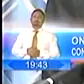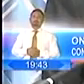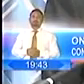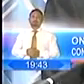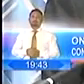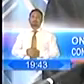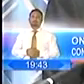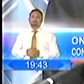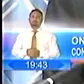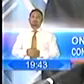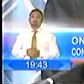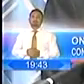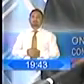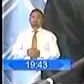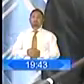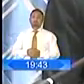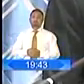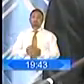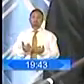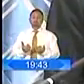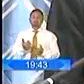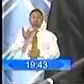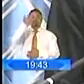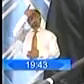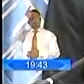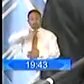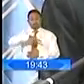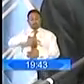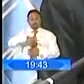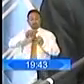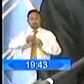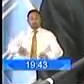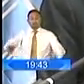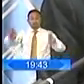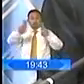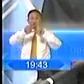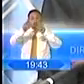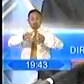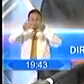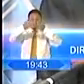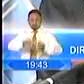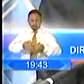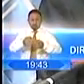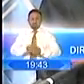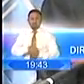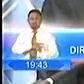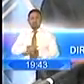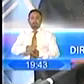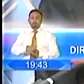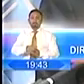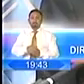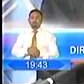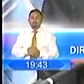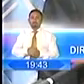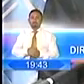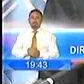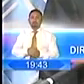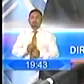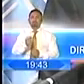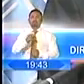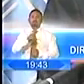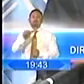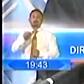nazi. Con esta decisión, las Naciones Unidas afirmaron el carácter específico de la Shoah,